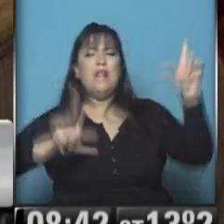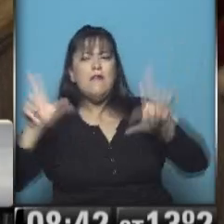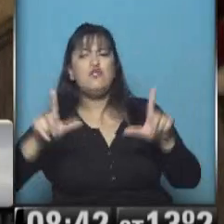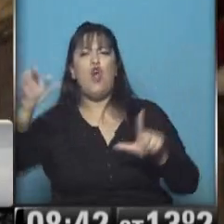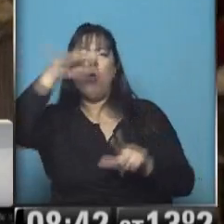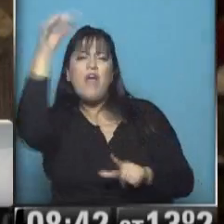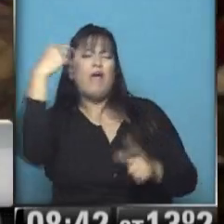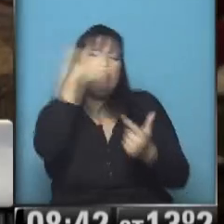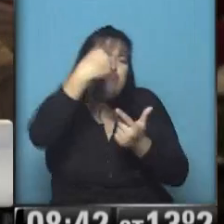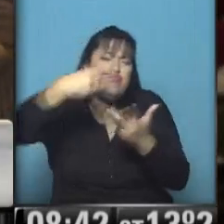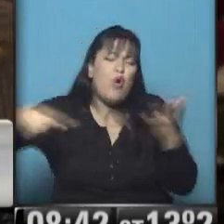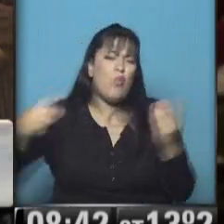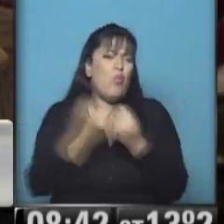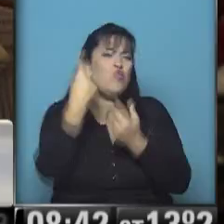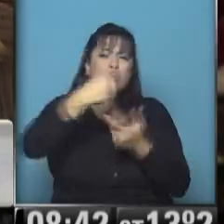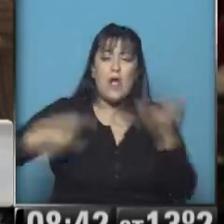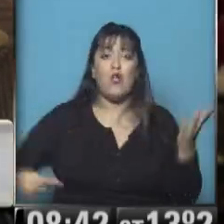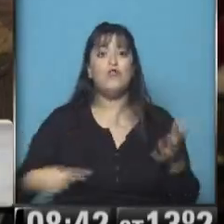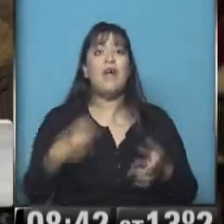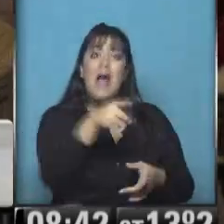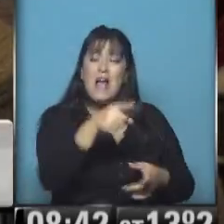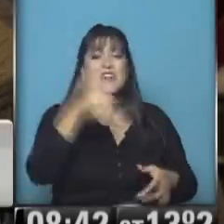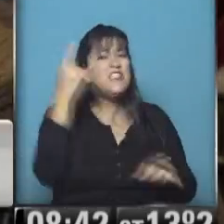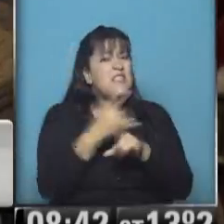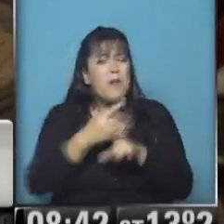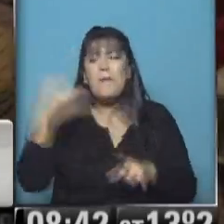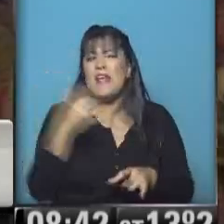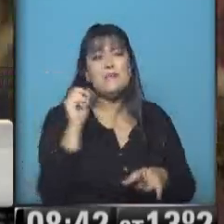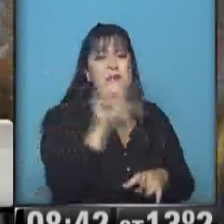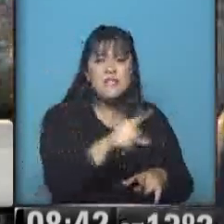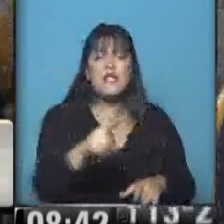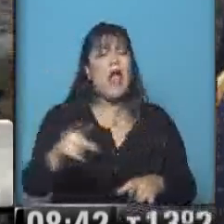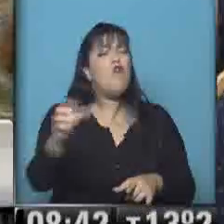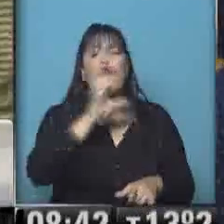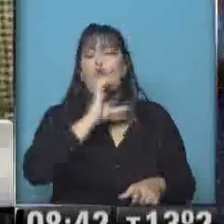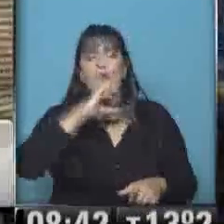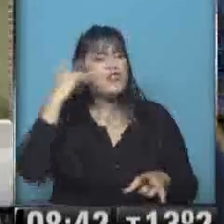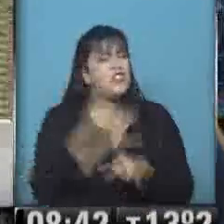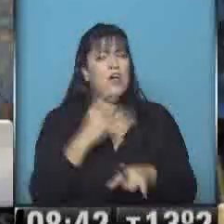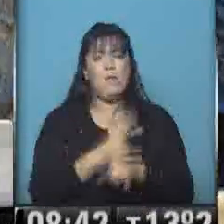teatro, digo, montones de cosas. Y siempre con una particularidad, con un excelente sentido de humor.